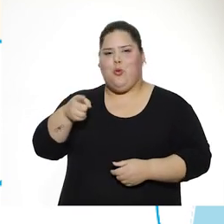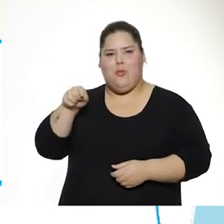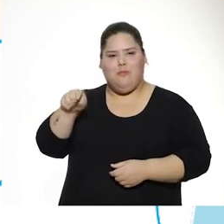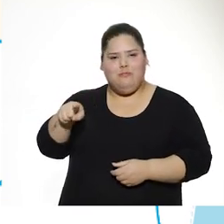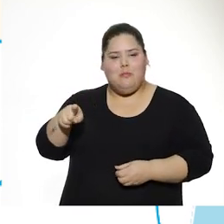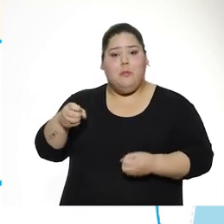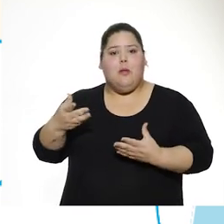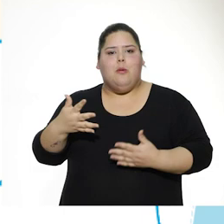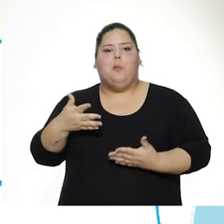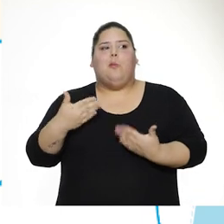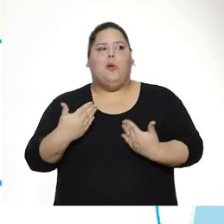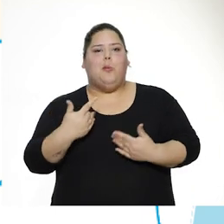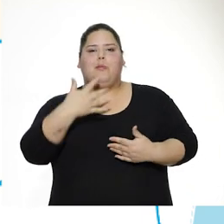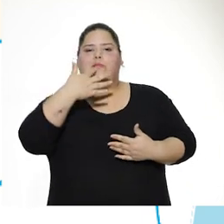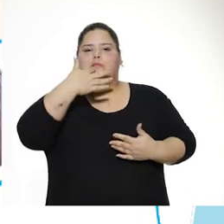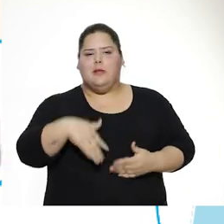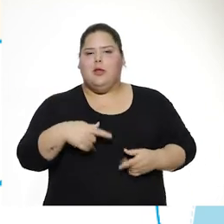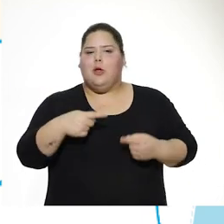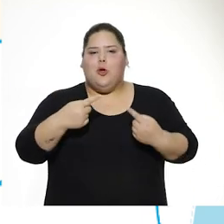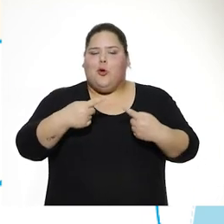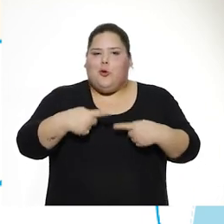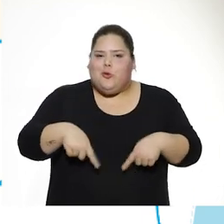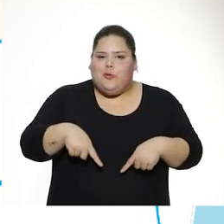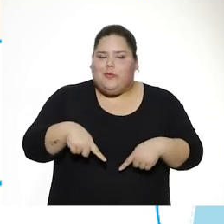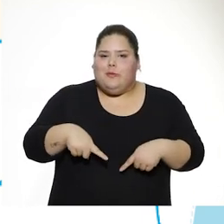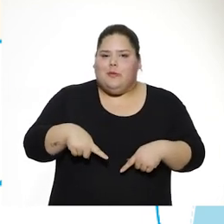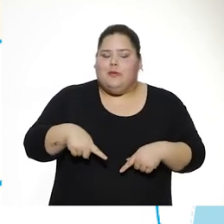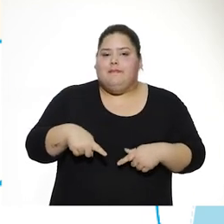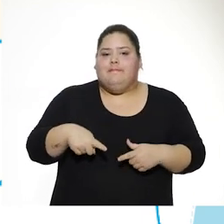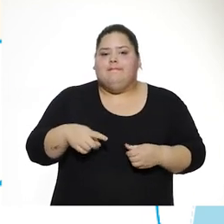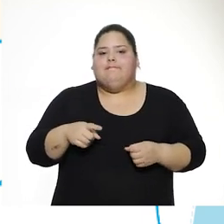que hiciste para poder entender un poco más